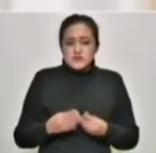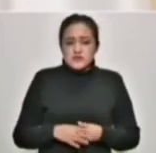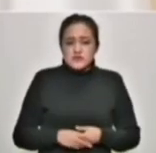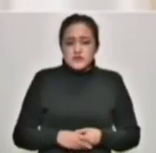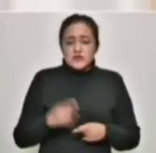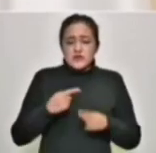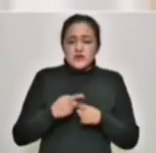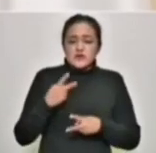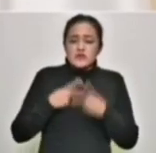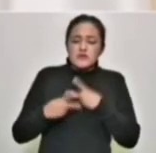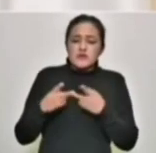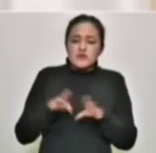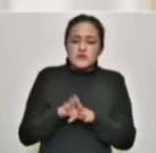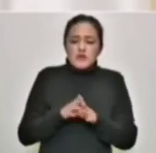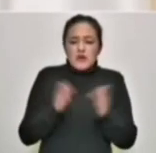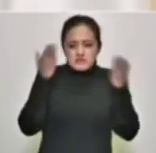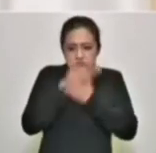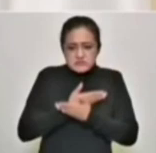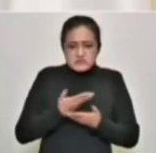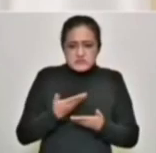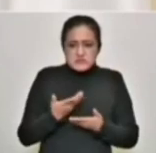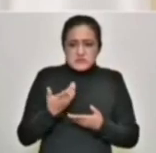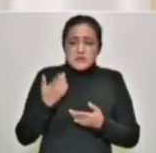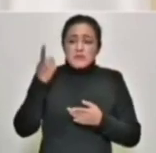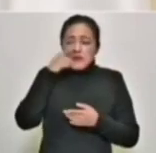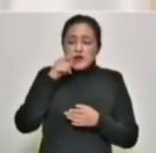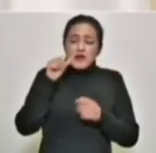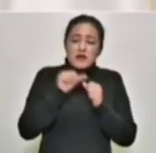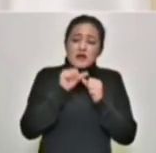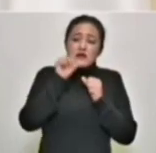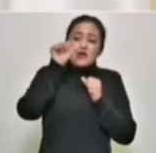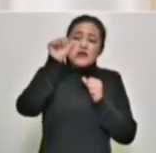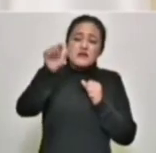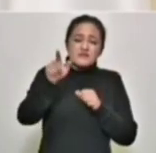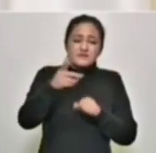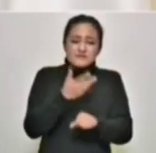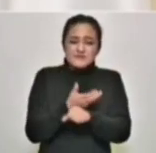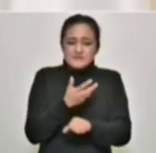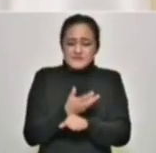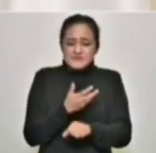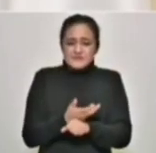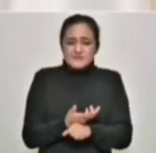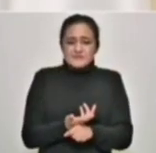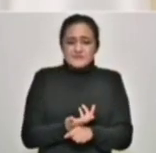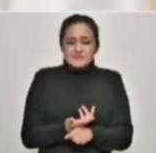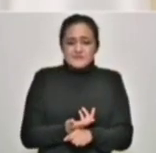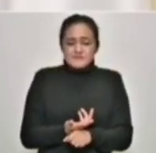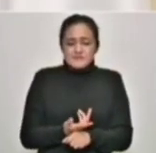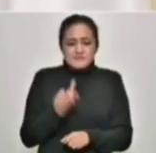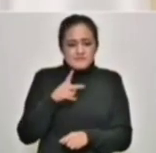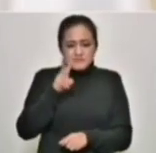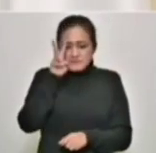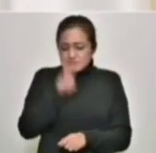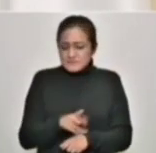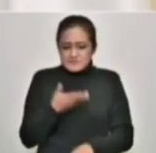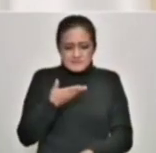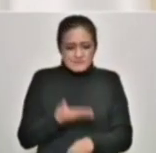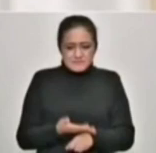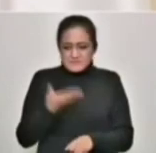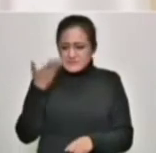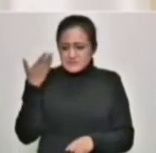viene un trasiego rumbo a eeuu en condiciones de verdad muy